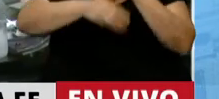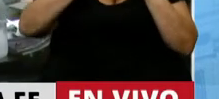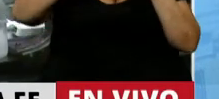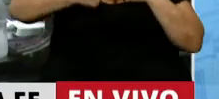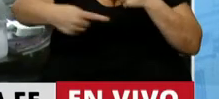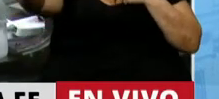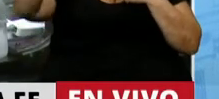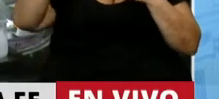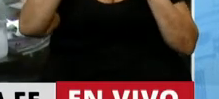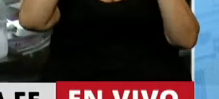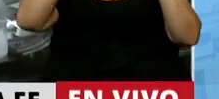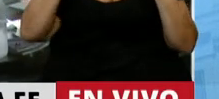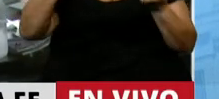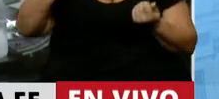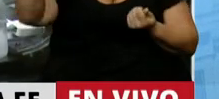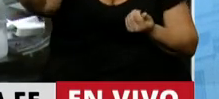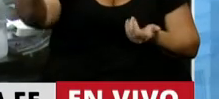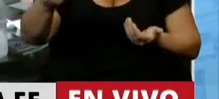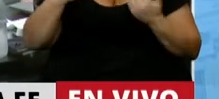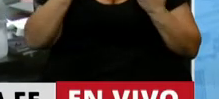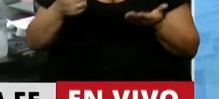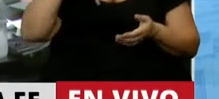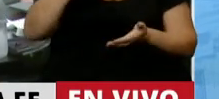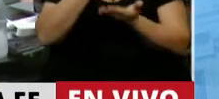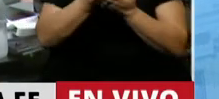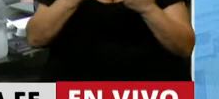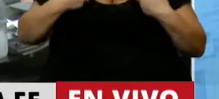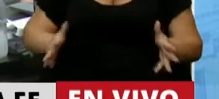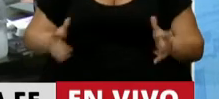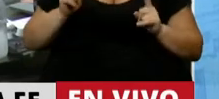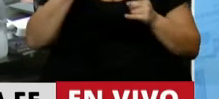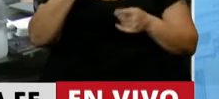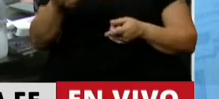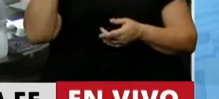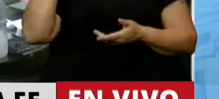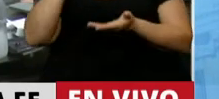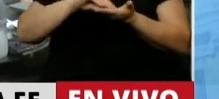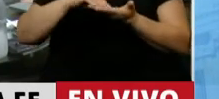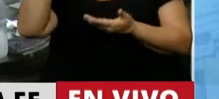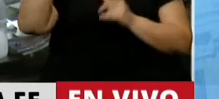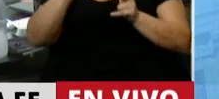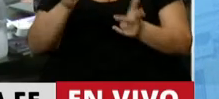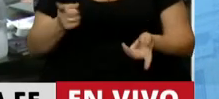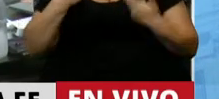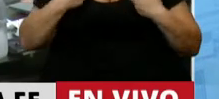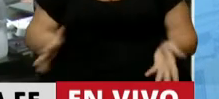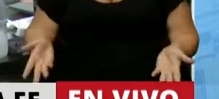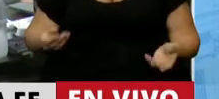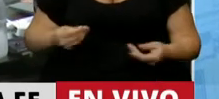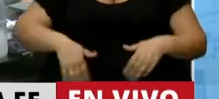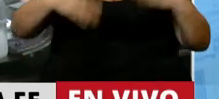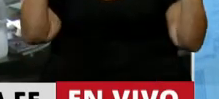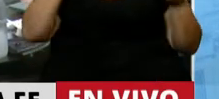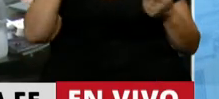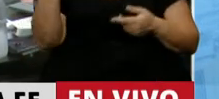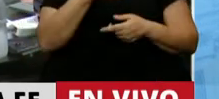sostenibilidad del sistema previsional. Es por eso que pido humildad, como dijo el diputado propinante. Humildad, ¿quién puede tirar la